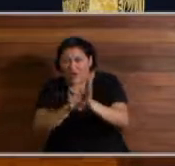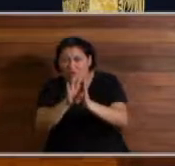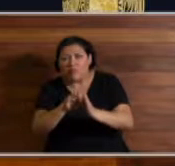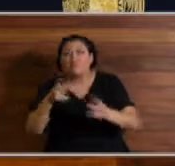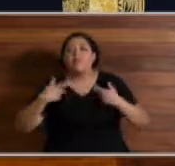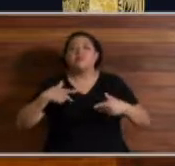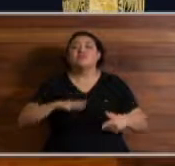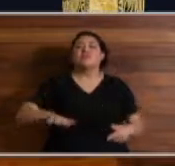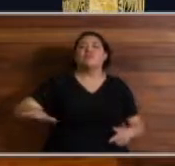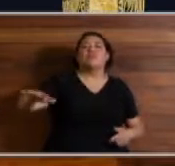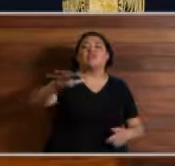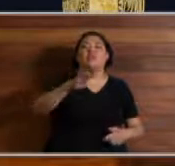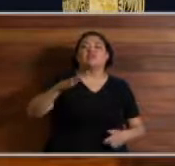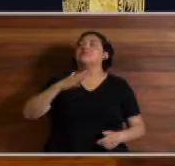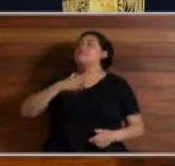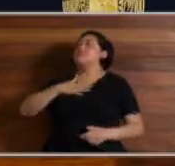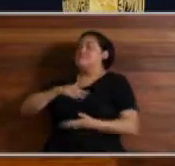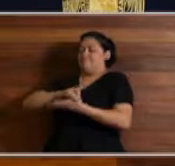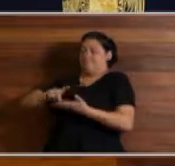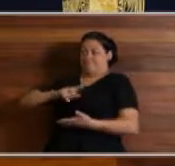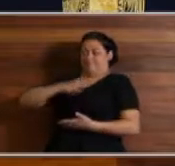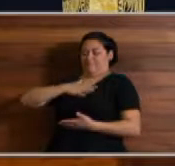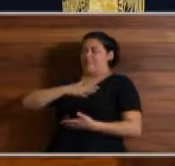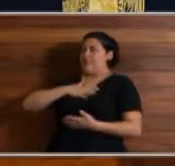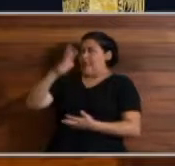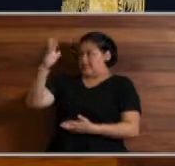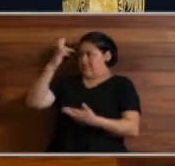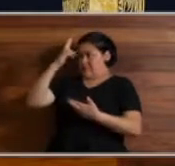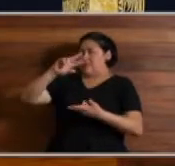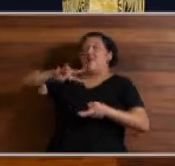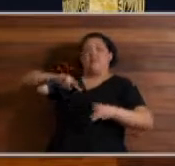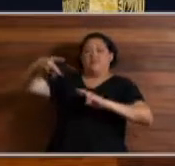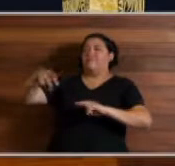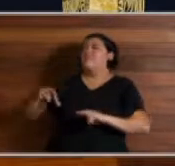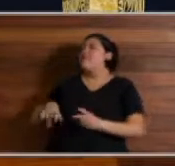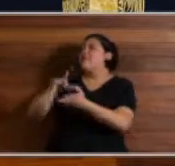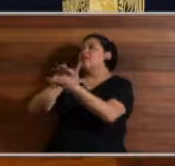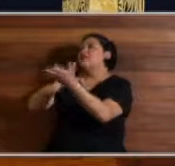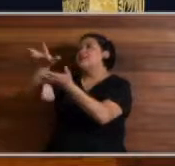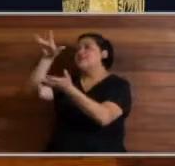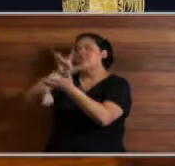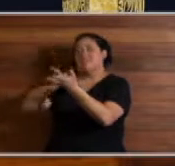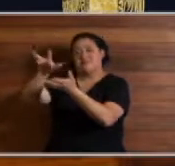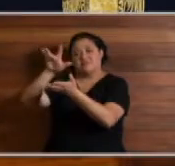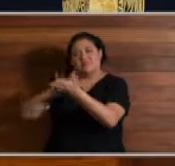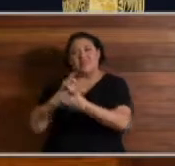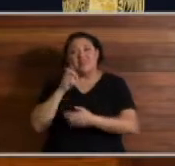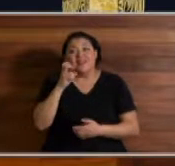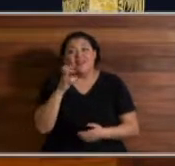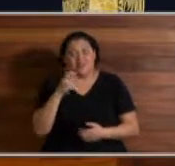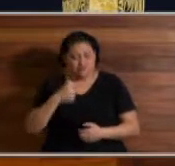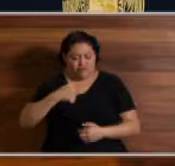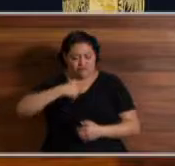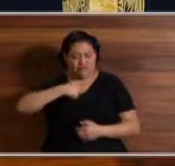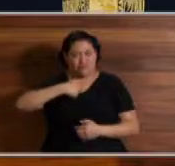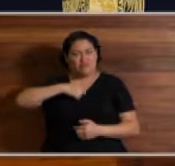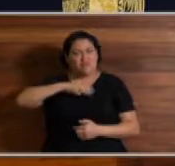afirmación de mis derechos. No es nada más que la conciencia de que yo